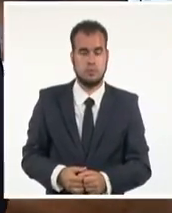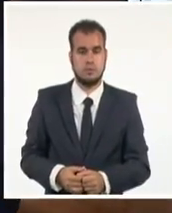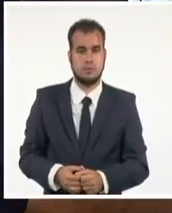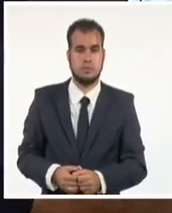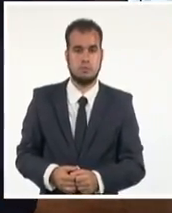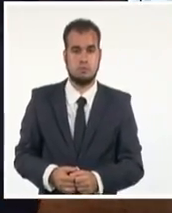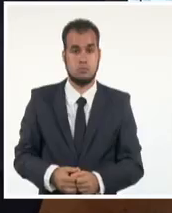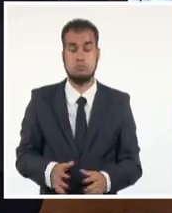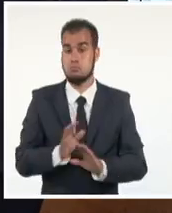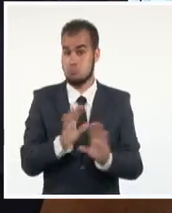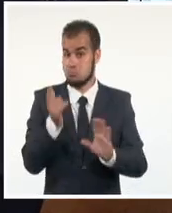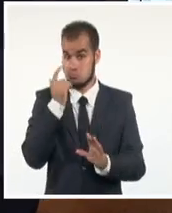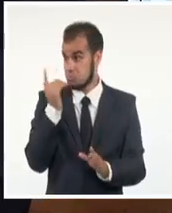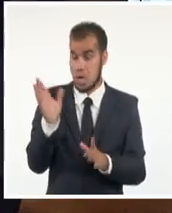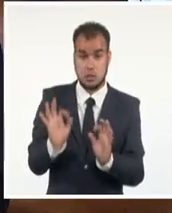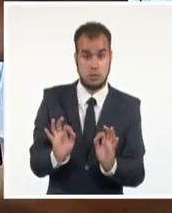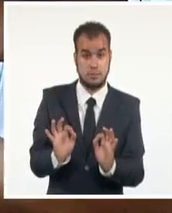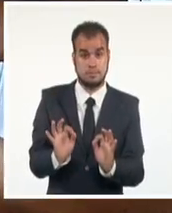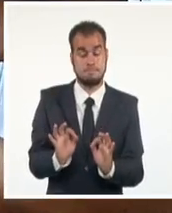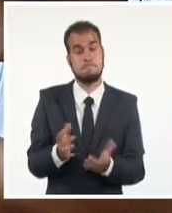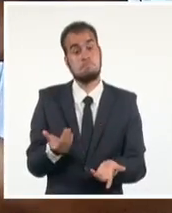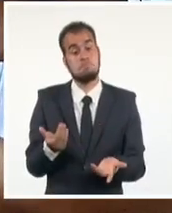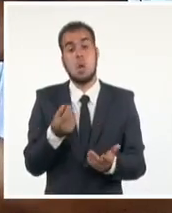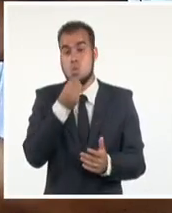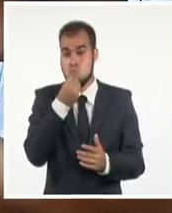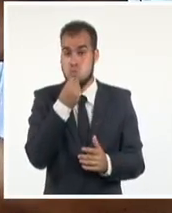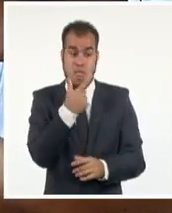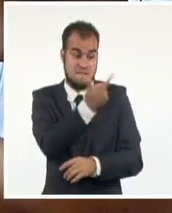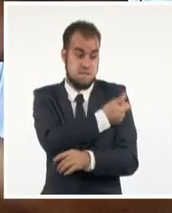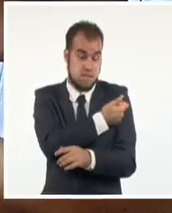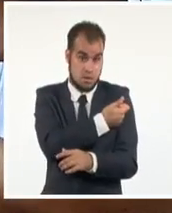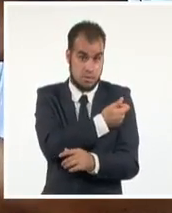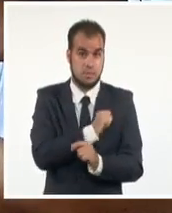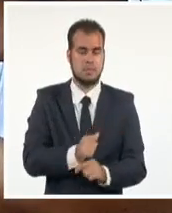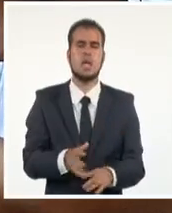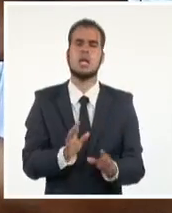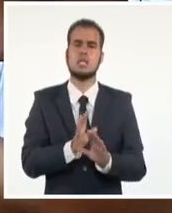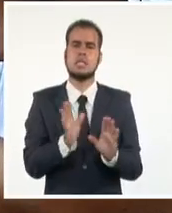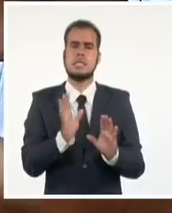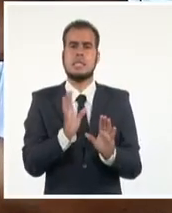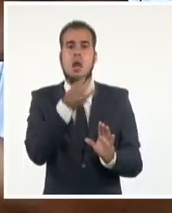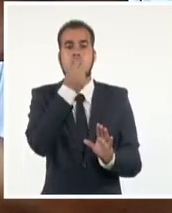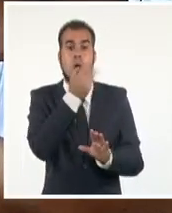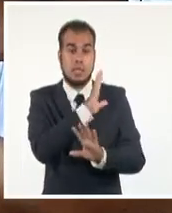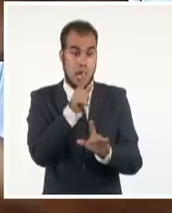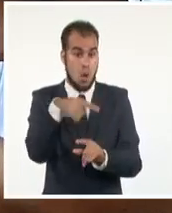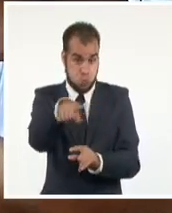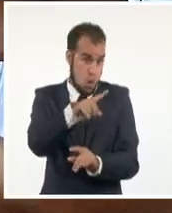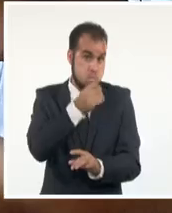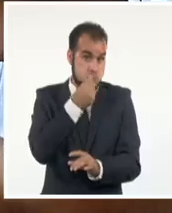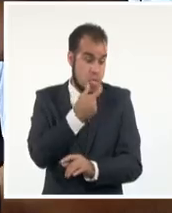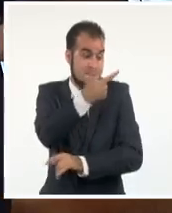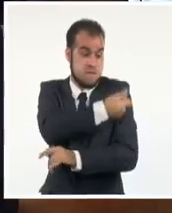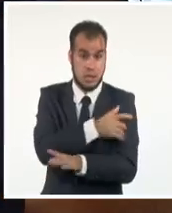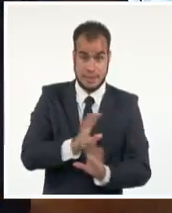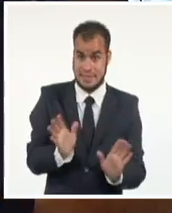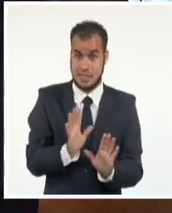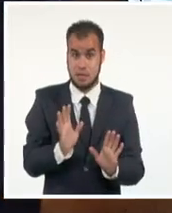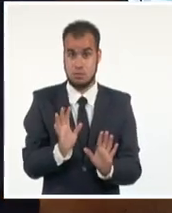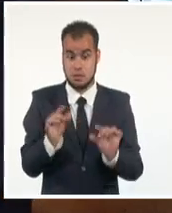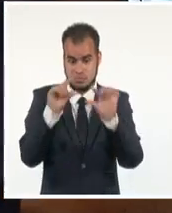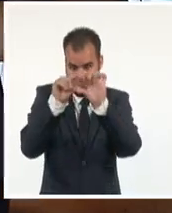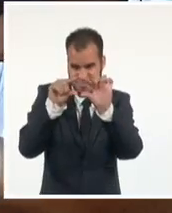profesor hablaba de Yugoslavia y yo pienso además en lo sucedido en Somalia, en Siria. Pienso en Libia, que en 2010, según datos de Naciones